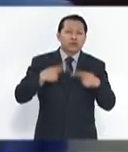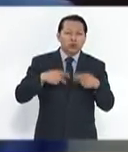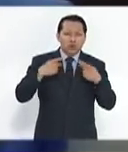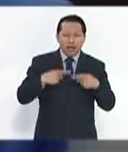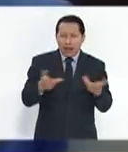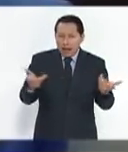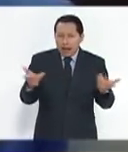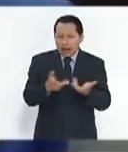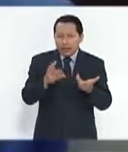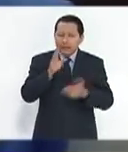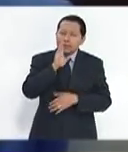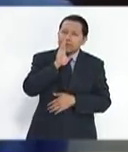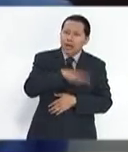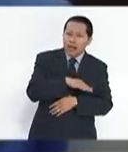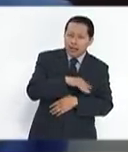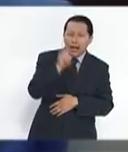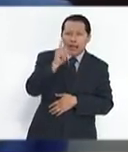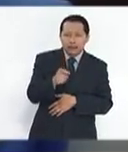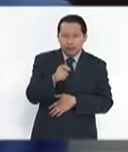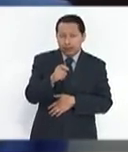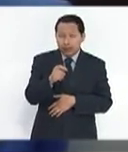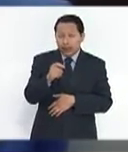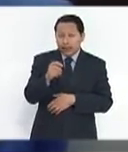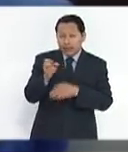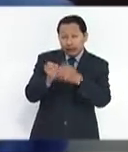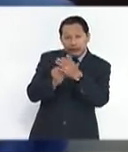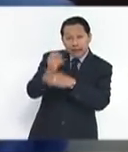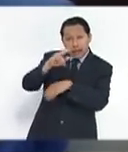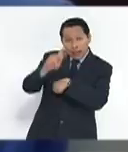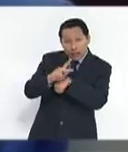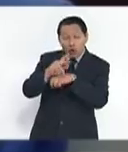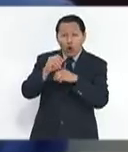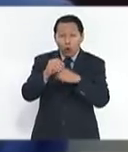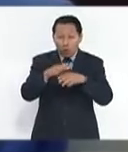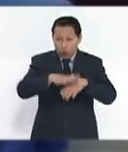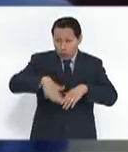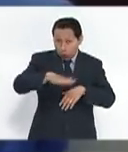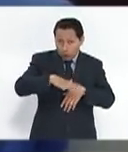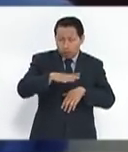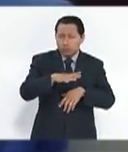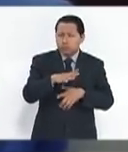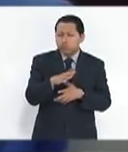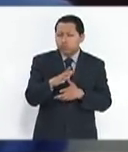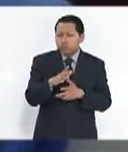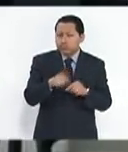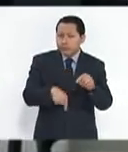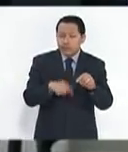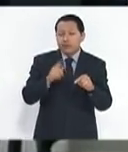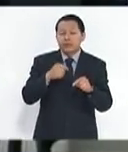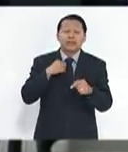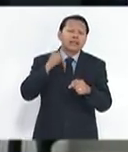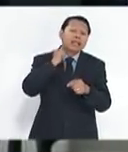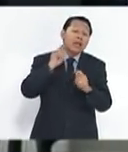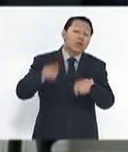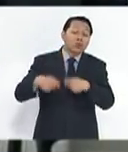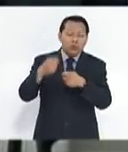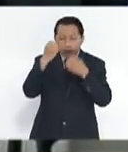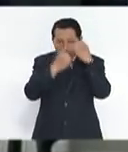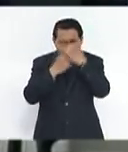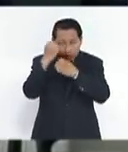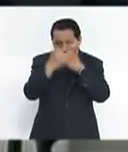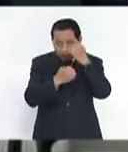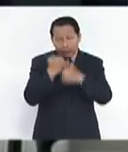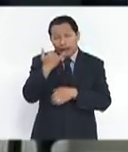de haber cometido un ilícito no pueda salir del país o localidad donde se encuentre. El documento fue turnado al Senado para su análisis